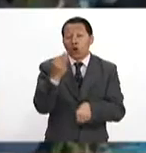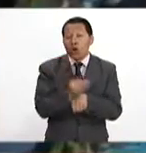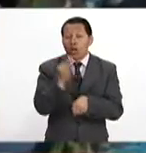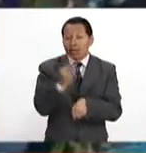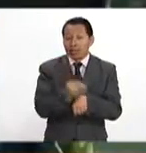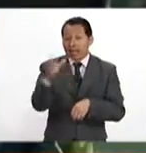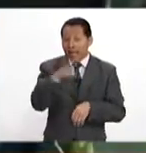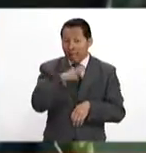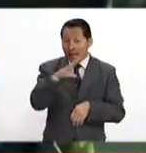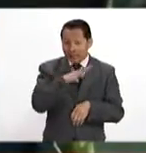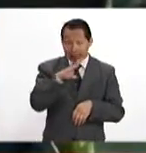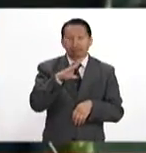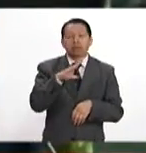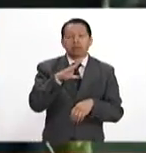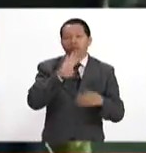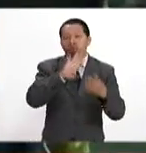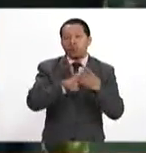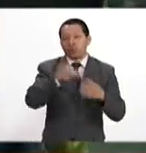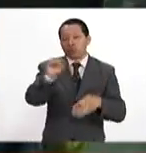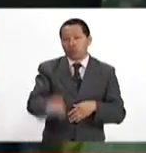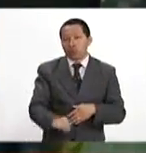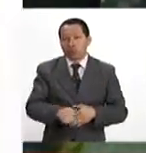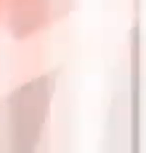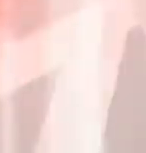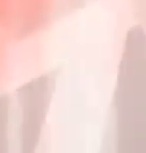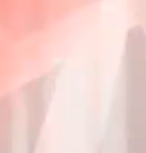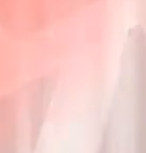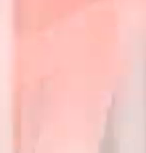encuentra actualmente en el reclusorio sur.